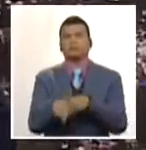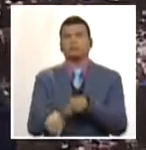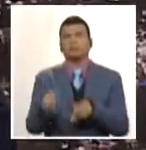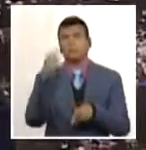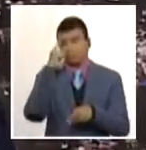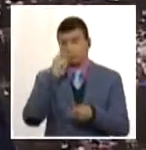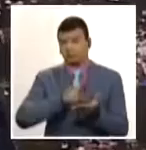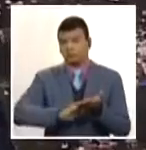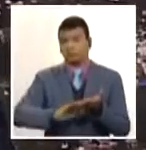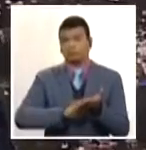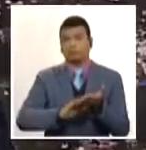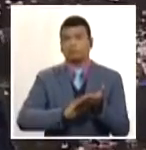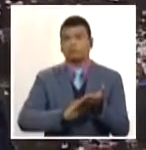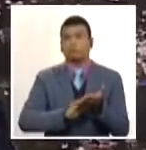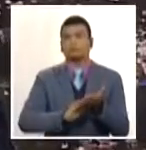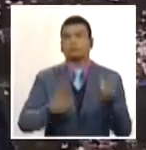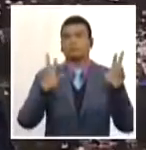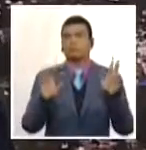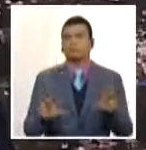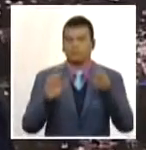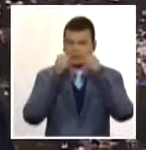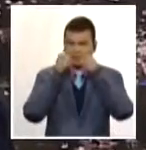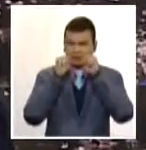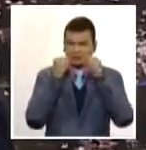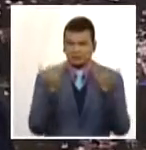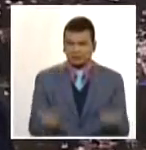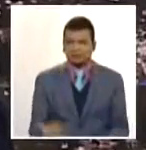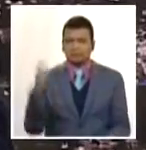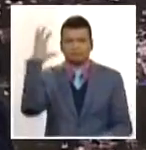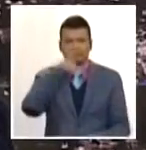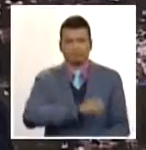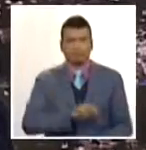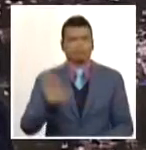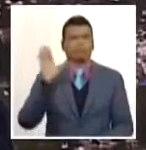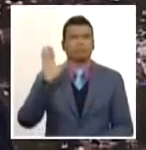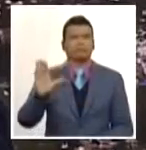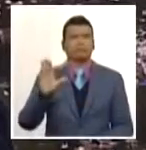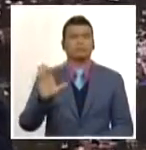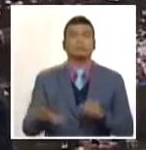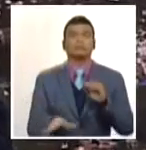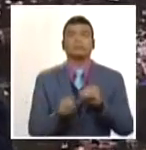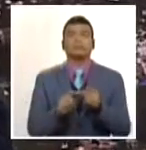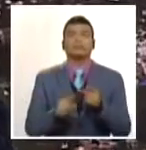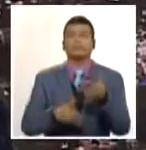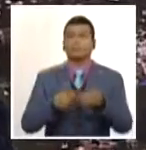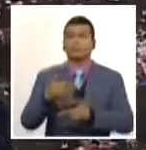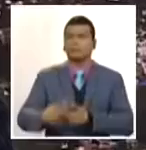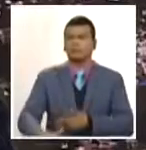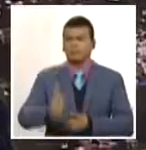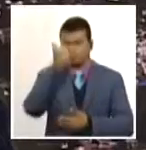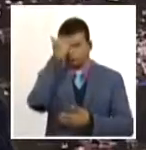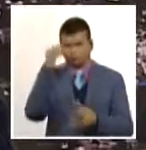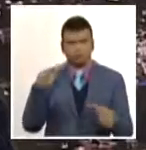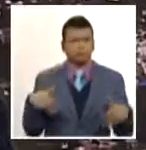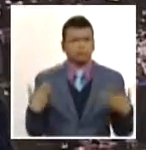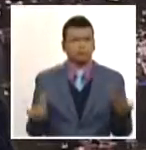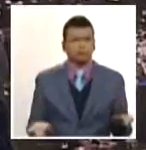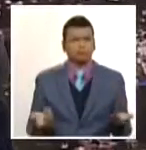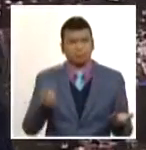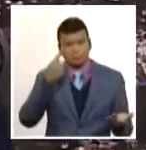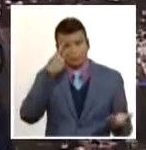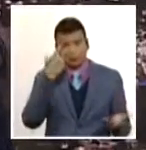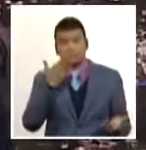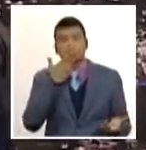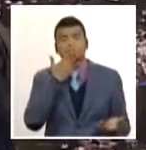modificar muchos aspectos de la caña como hoy la conocemos, pero el principal proceso es que ya no es